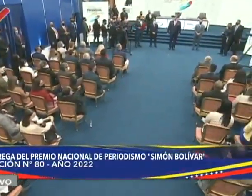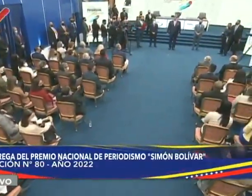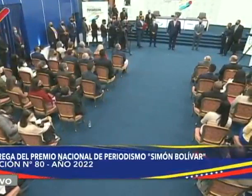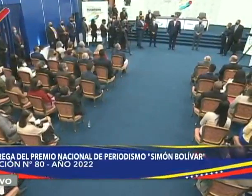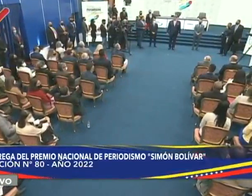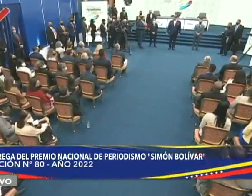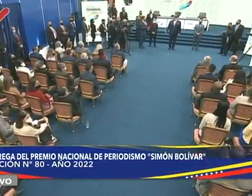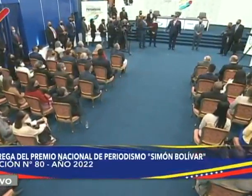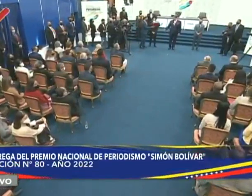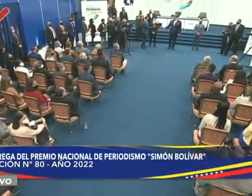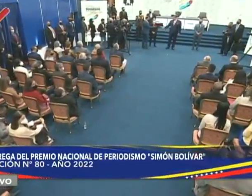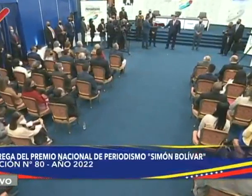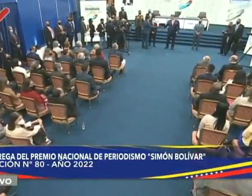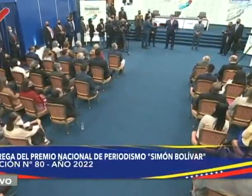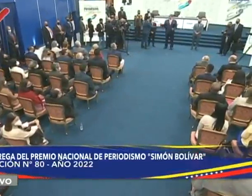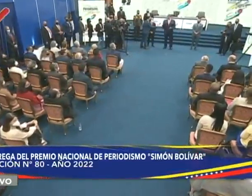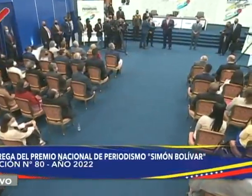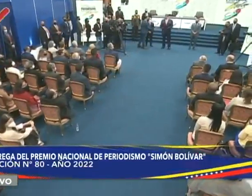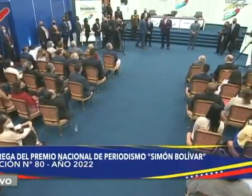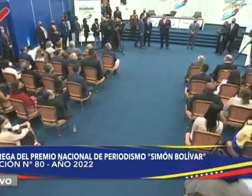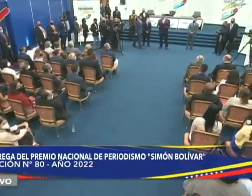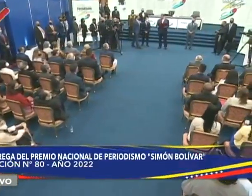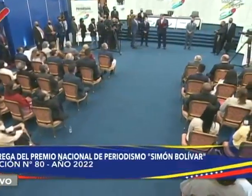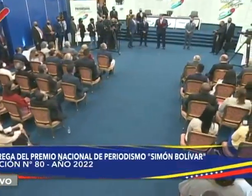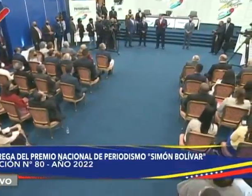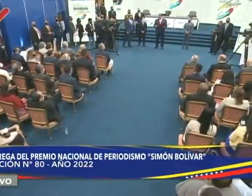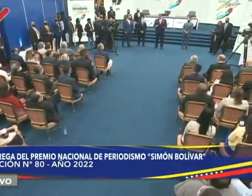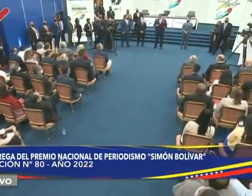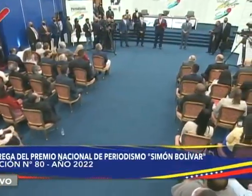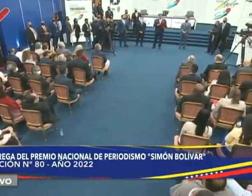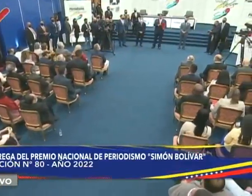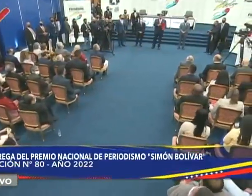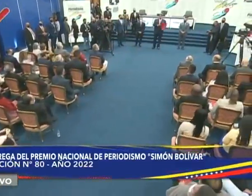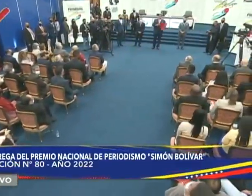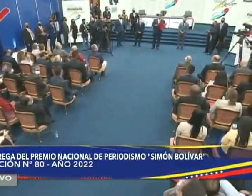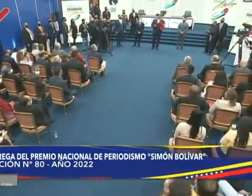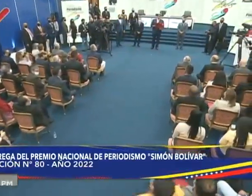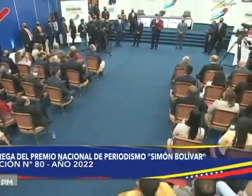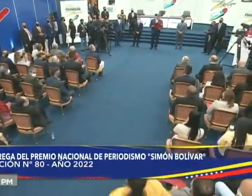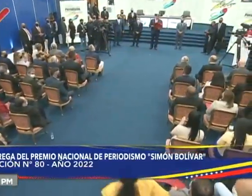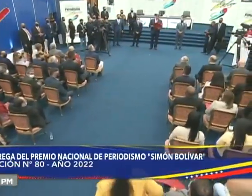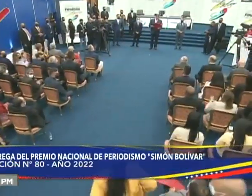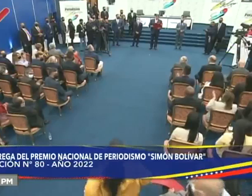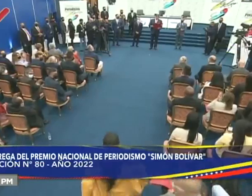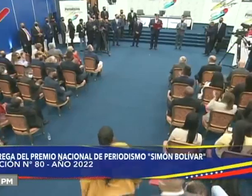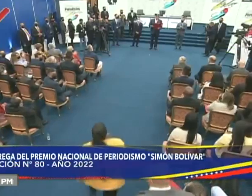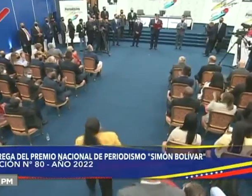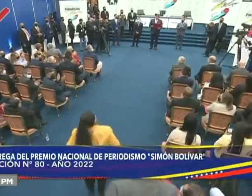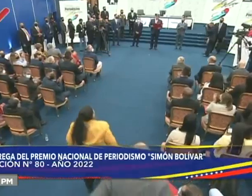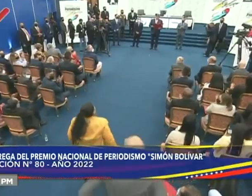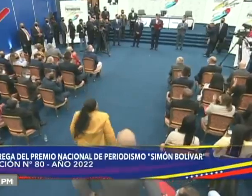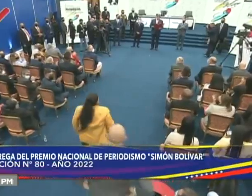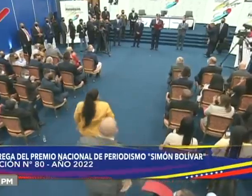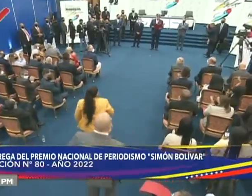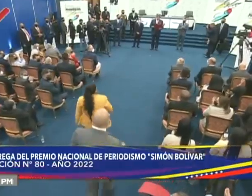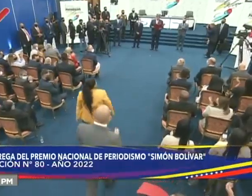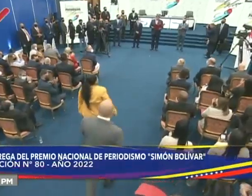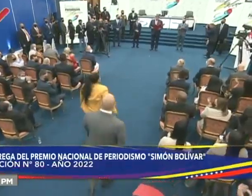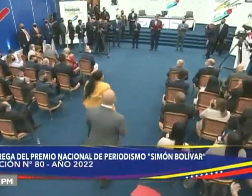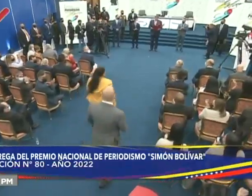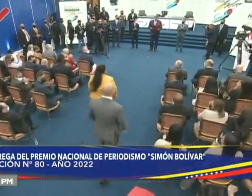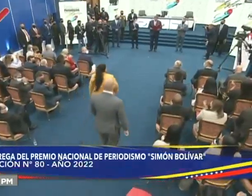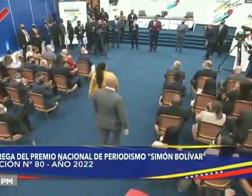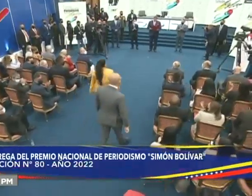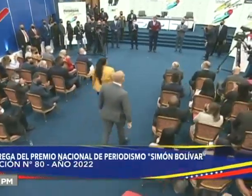de Taz Claro recibe Luis Delgado, Ángelo Prieto, parte del equipo Kevin Briseño, Yamil Maza, por